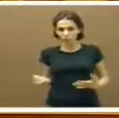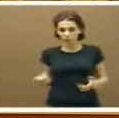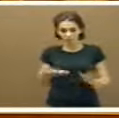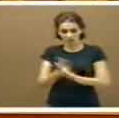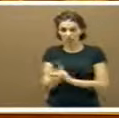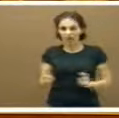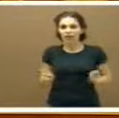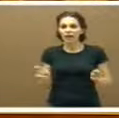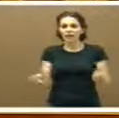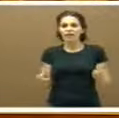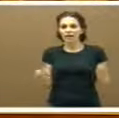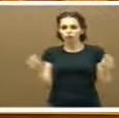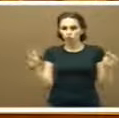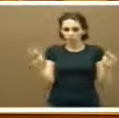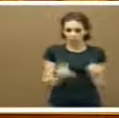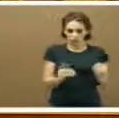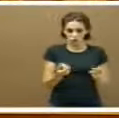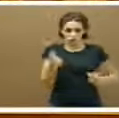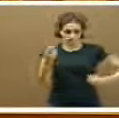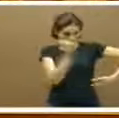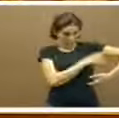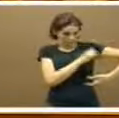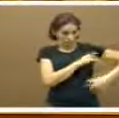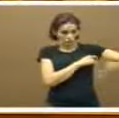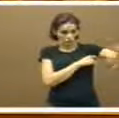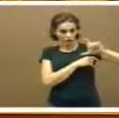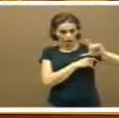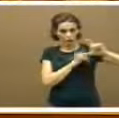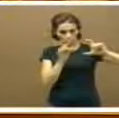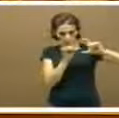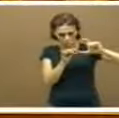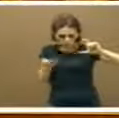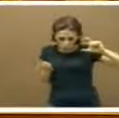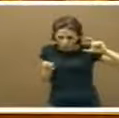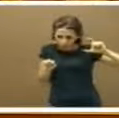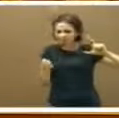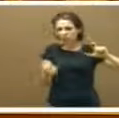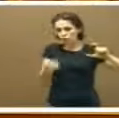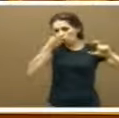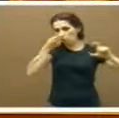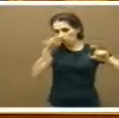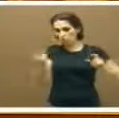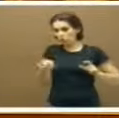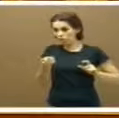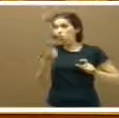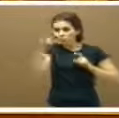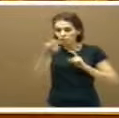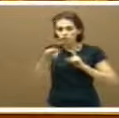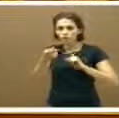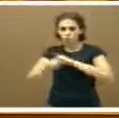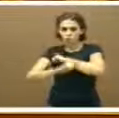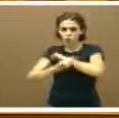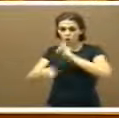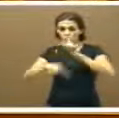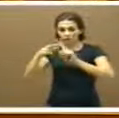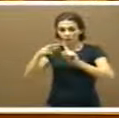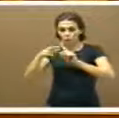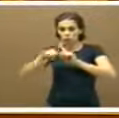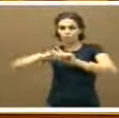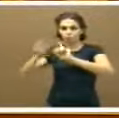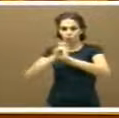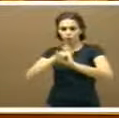Gastando menos de lo que ingresamos. Y eso es como se ha conseguido cumplir el objetivo del déficit en esta región,